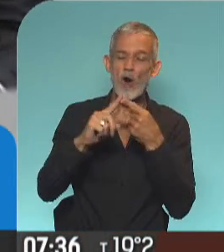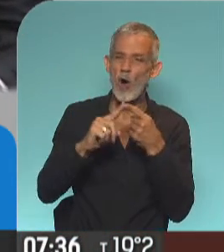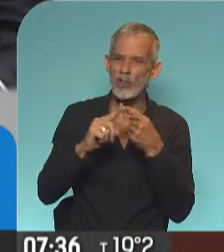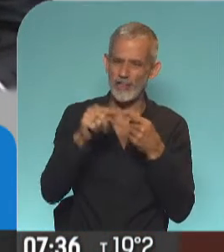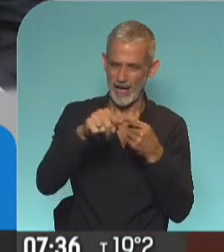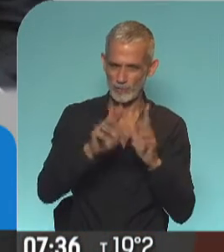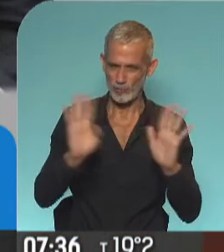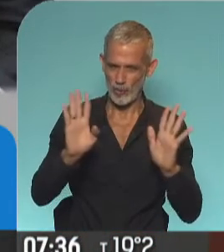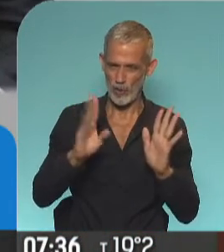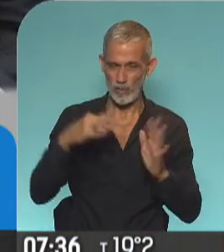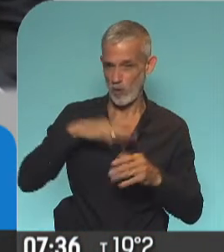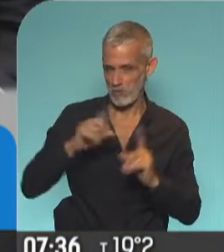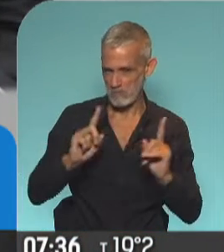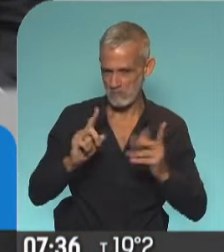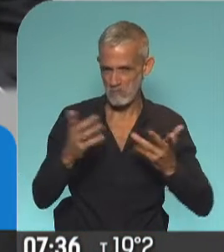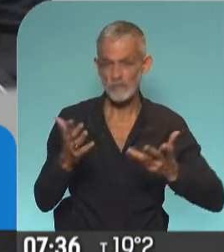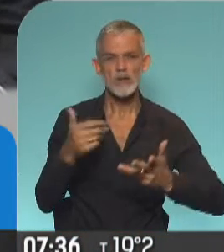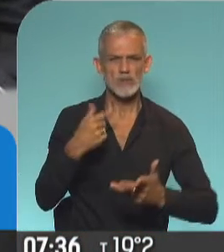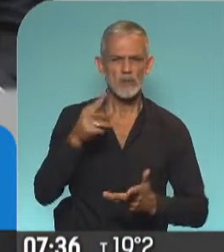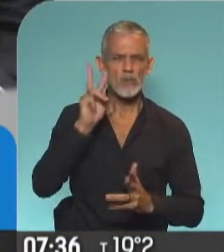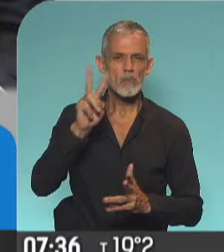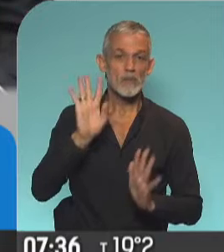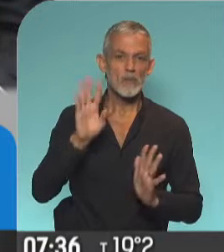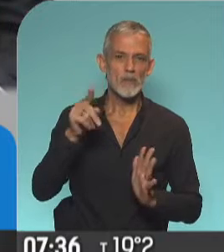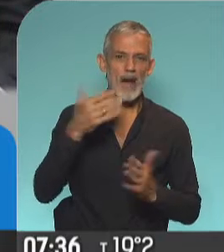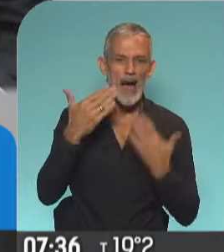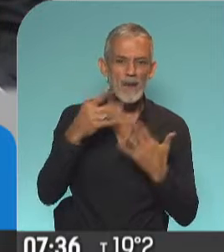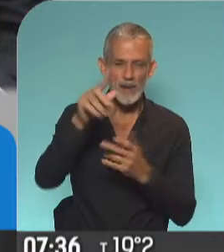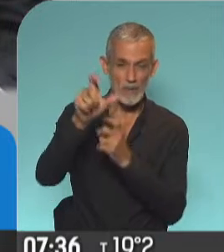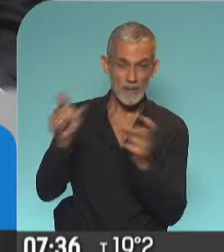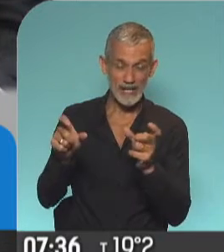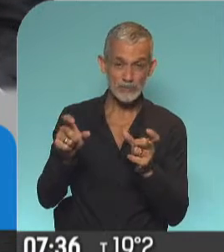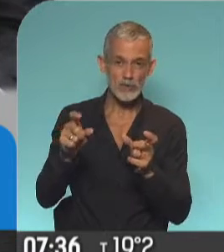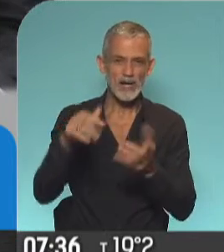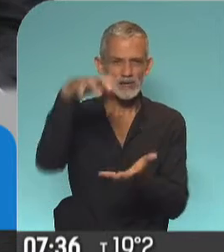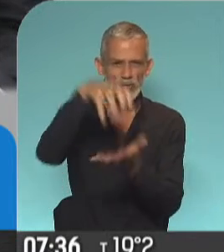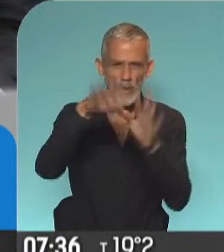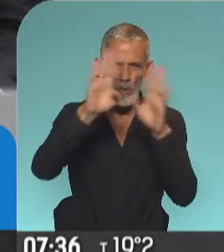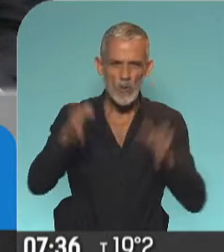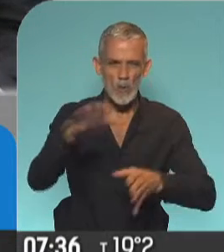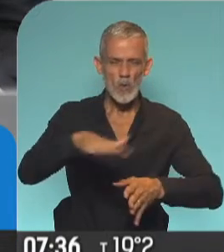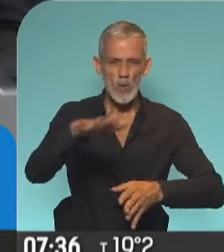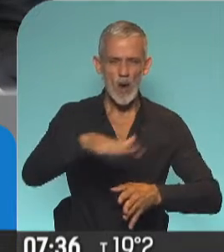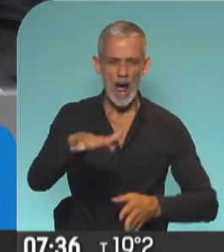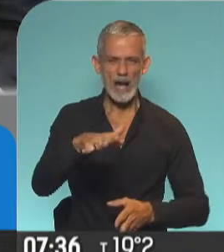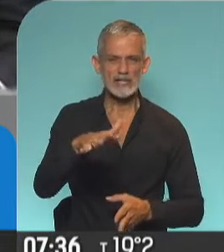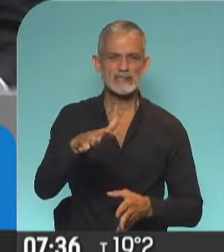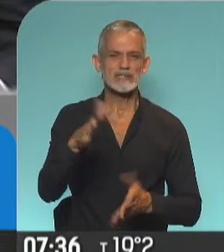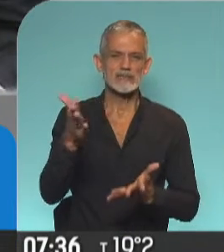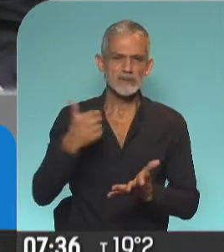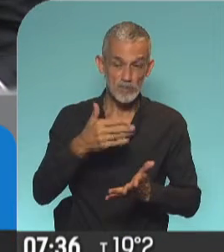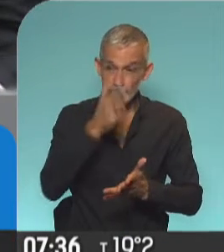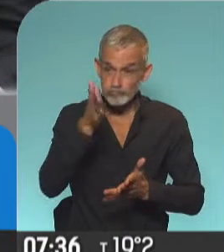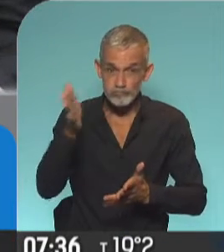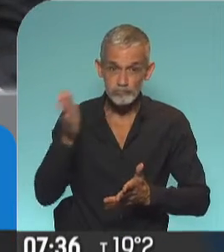estrecho. Lo que pudimos es hablar con esas personas, los lugares, por lo menos los lugares que